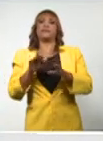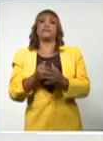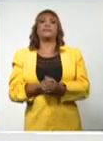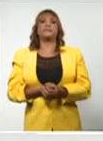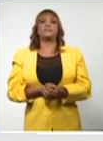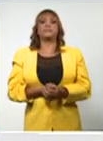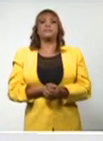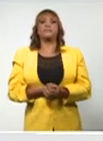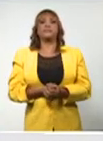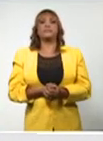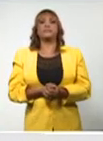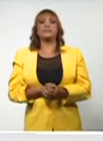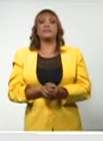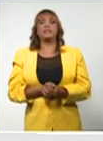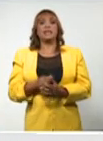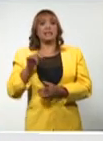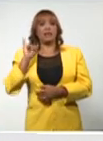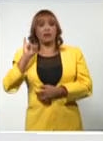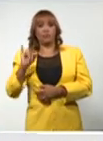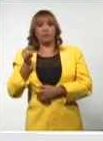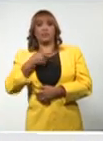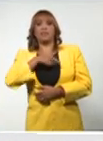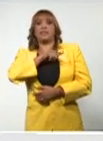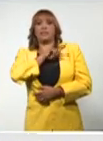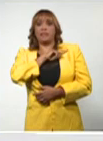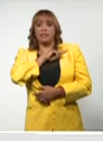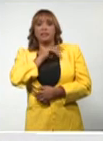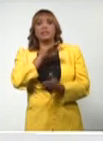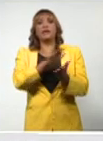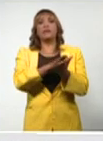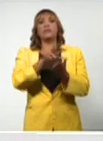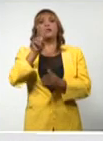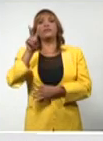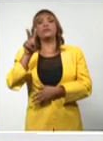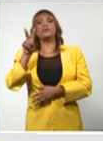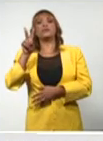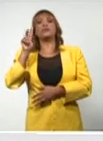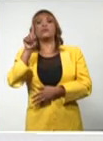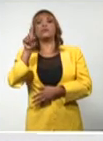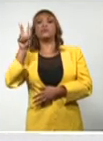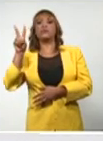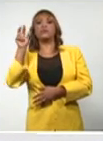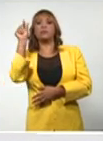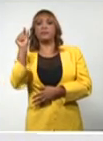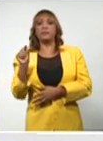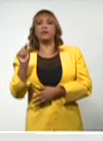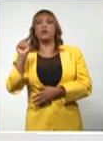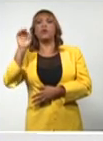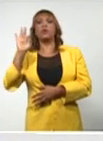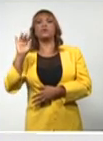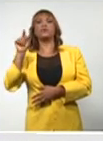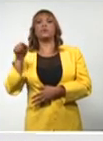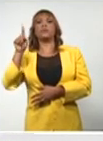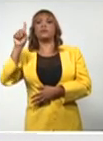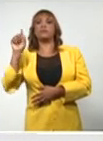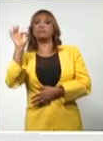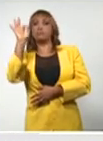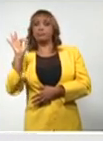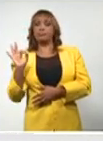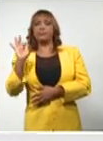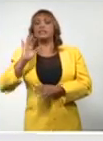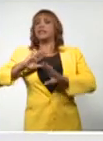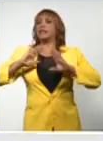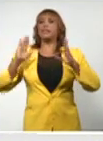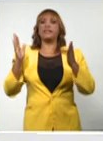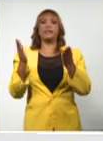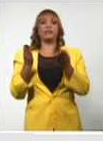Ya con estos 6 del día de ayer, pues se acumulan 212 personas, el 8,1% de todos los casos diagnosticados